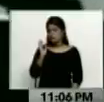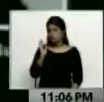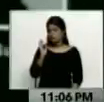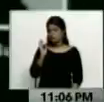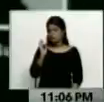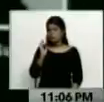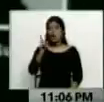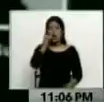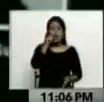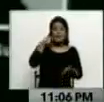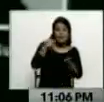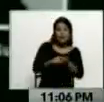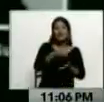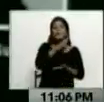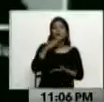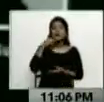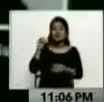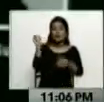no